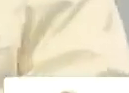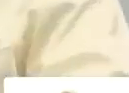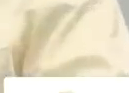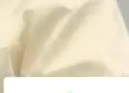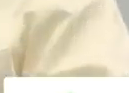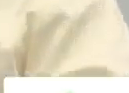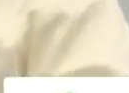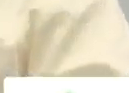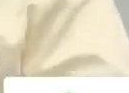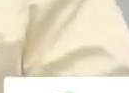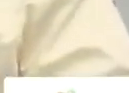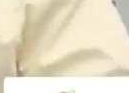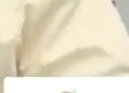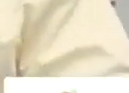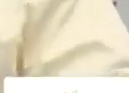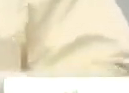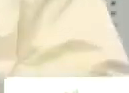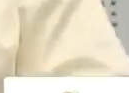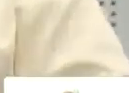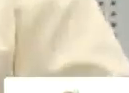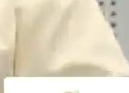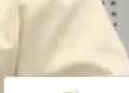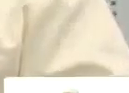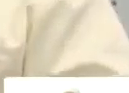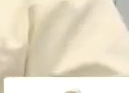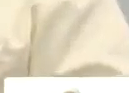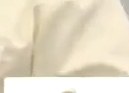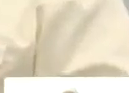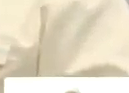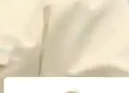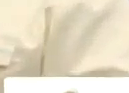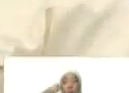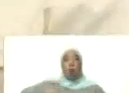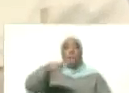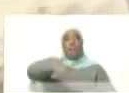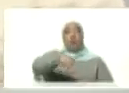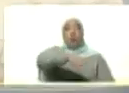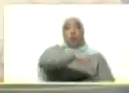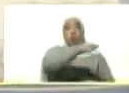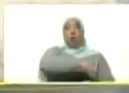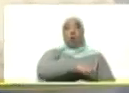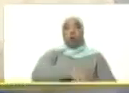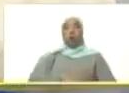con sabiduría, con la movilización del pueblo,